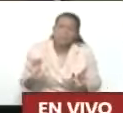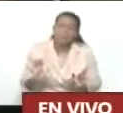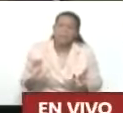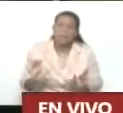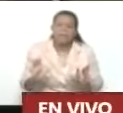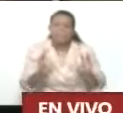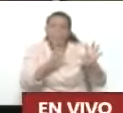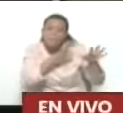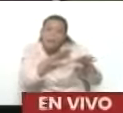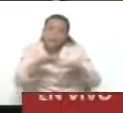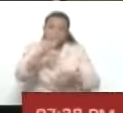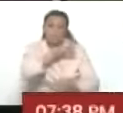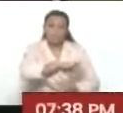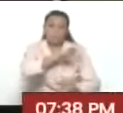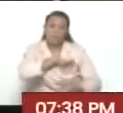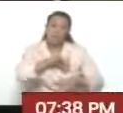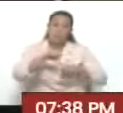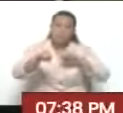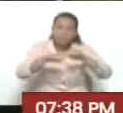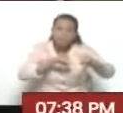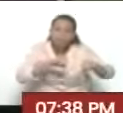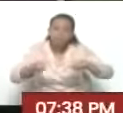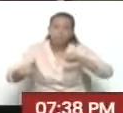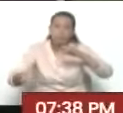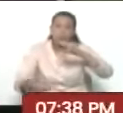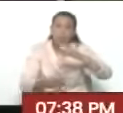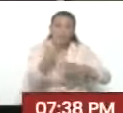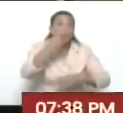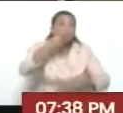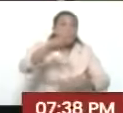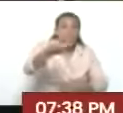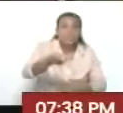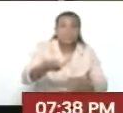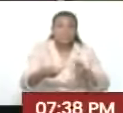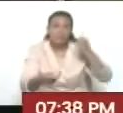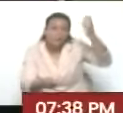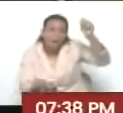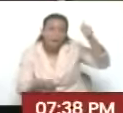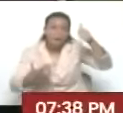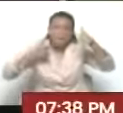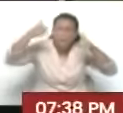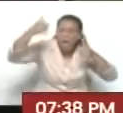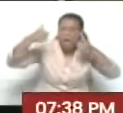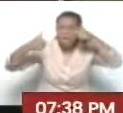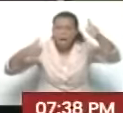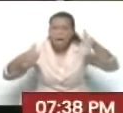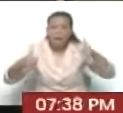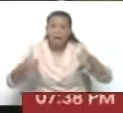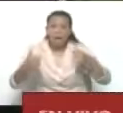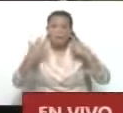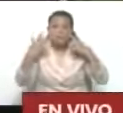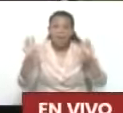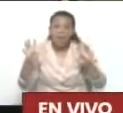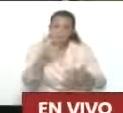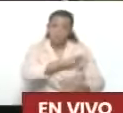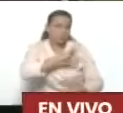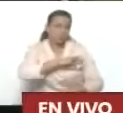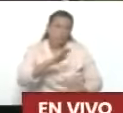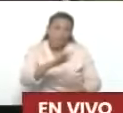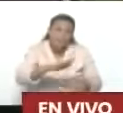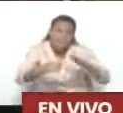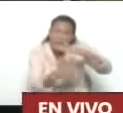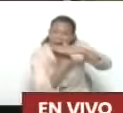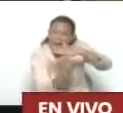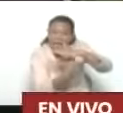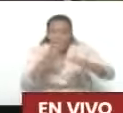el movimiento social y luego es el partido político o la fuerza que lo representa. Pero primero es el movimiento social, siempre son los